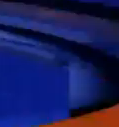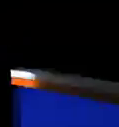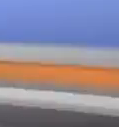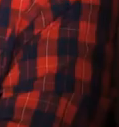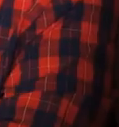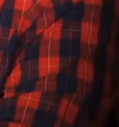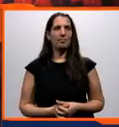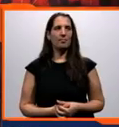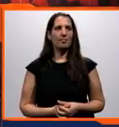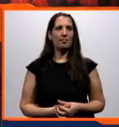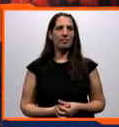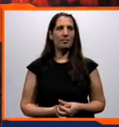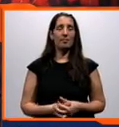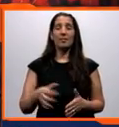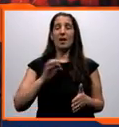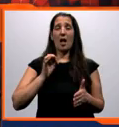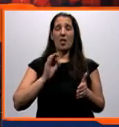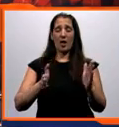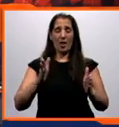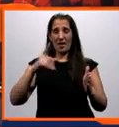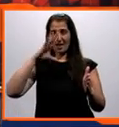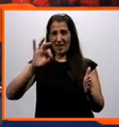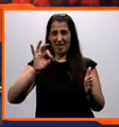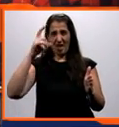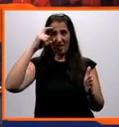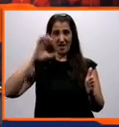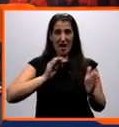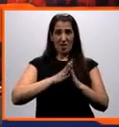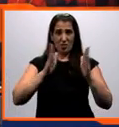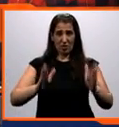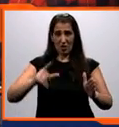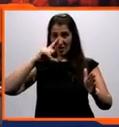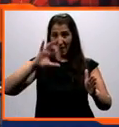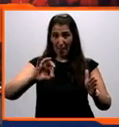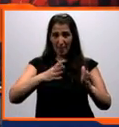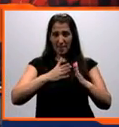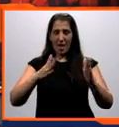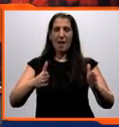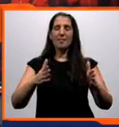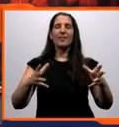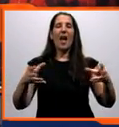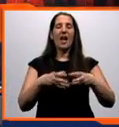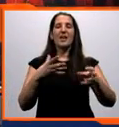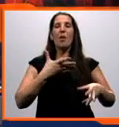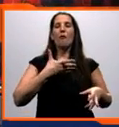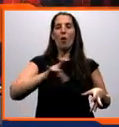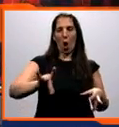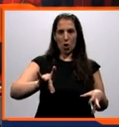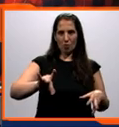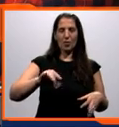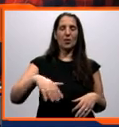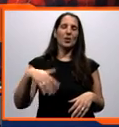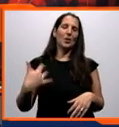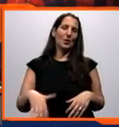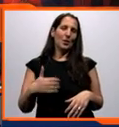manera la década del 70 en el equipo for cuando lo teníamos era